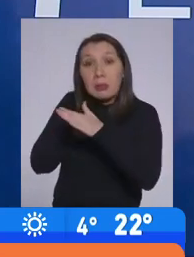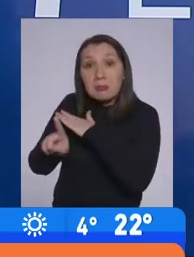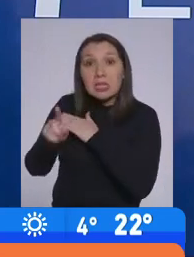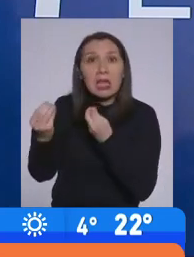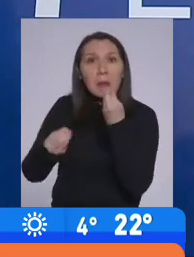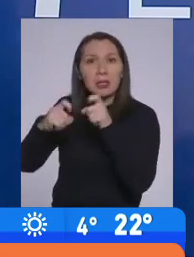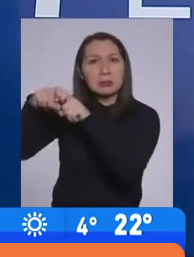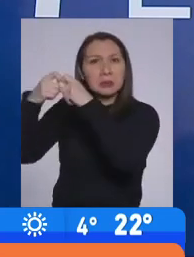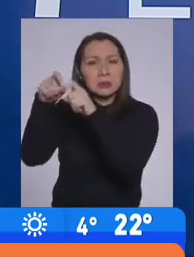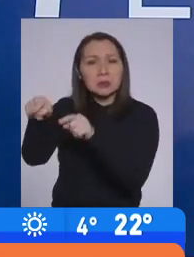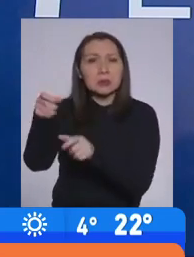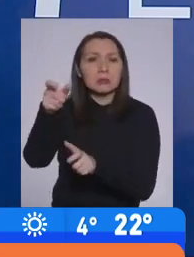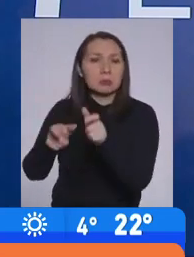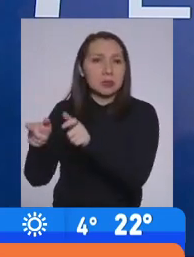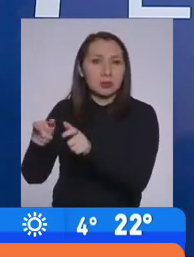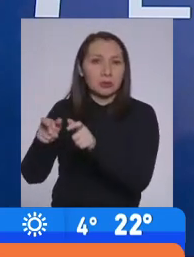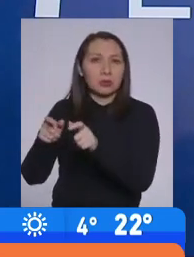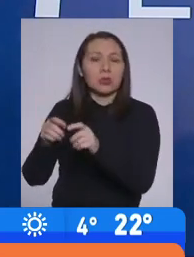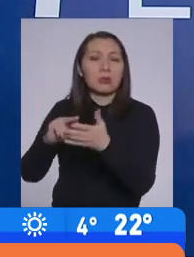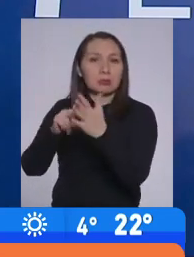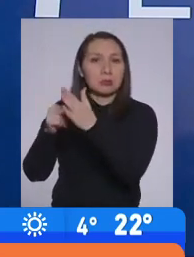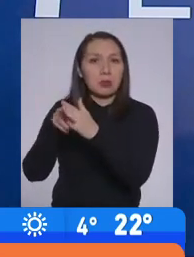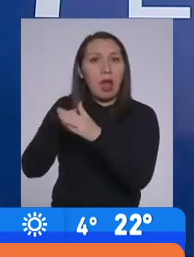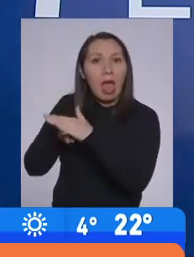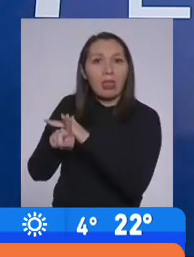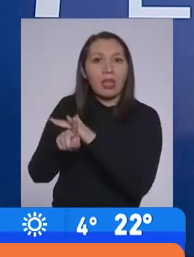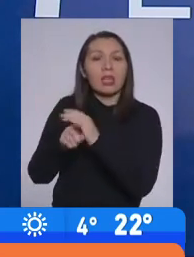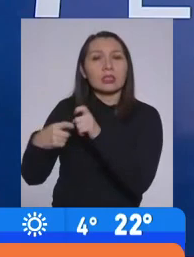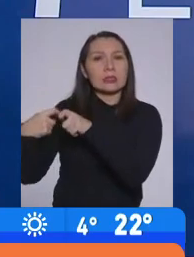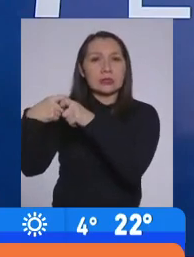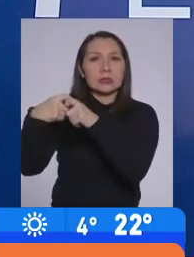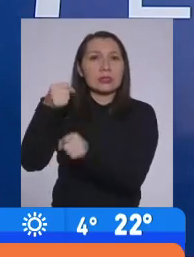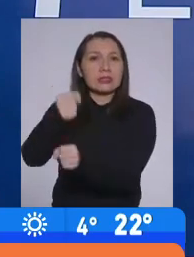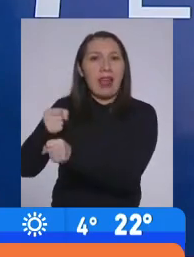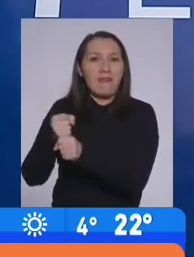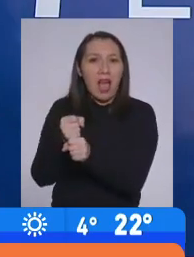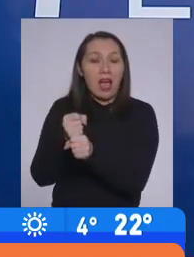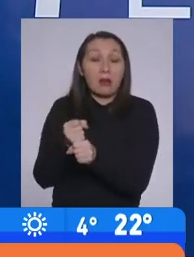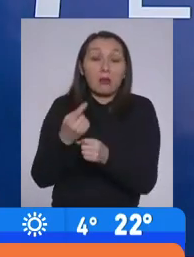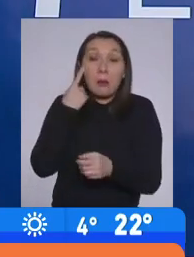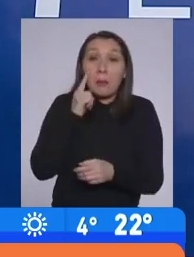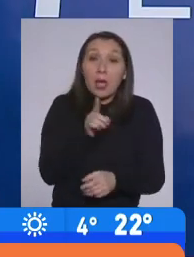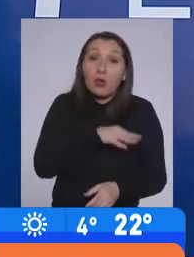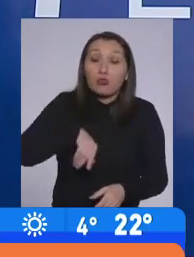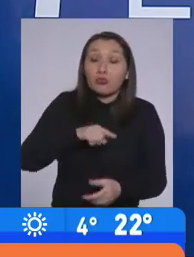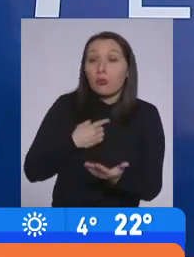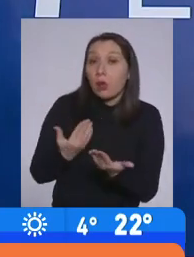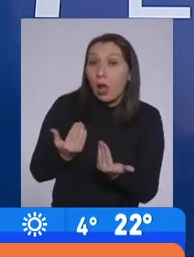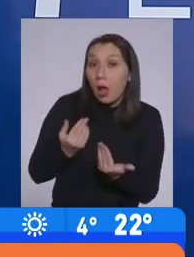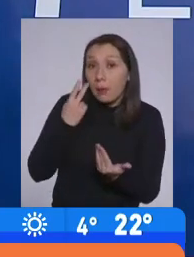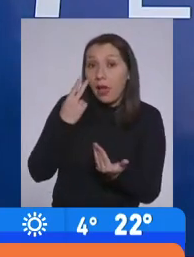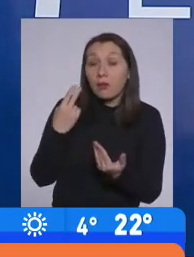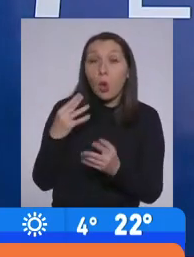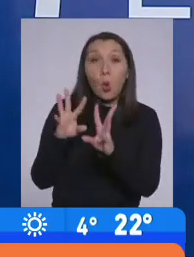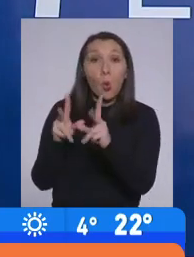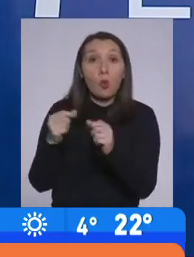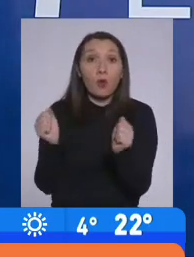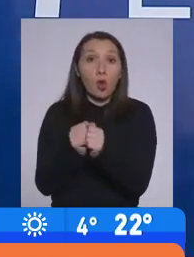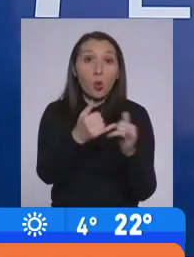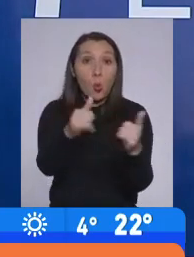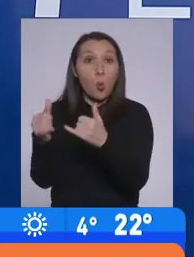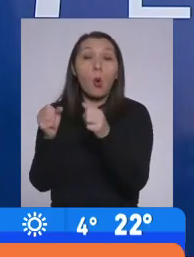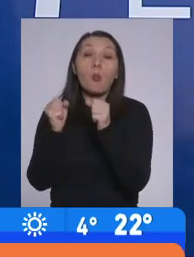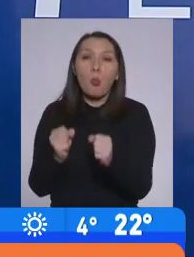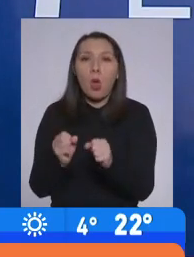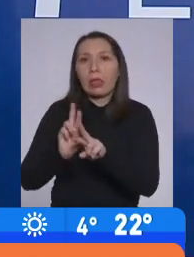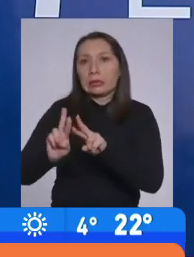poder estar entre medio de un conflicto laboral pero si nosotros esperamos que estos clubes con sus jugadores